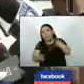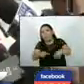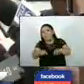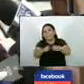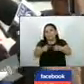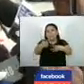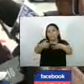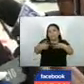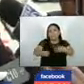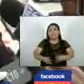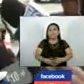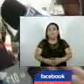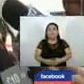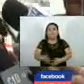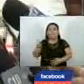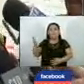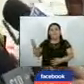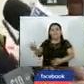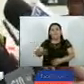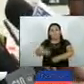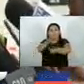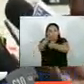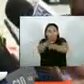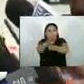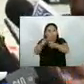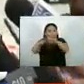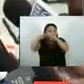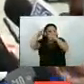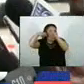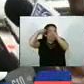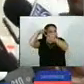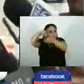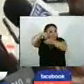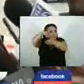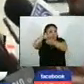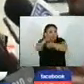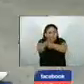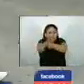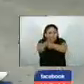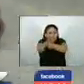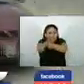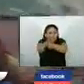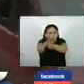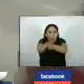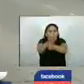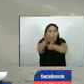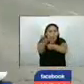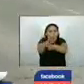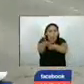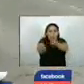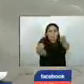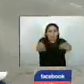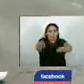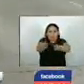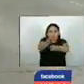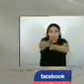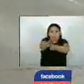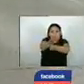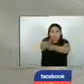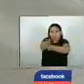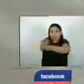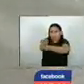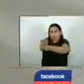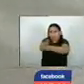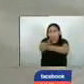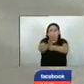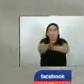cometida. A través de esas imágenes se va analizando el comportamiento de los conductores y no solamente